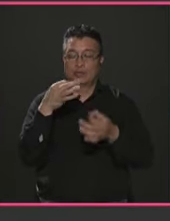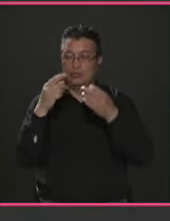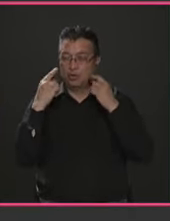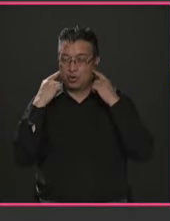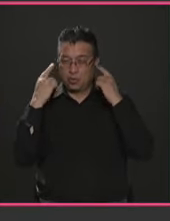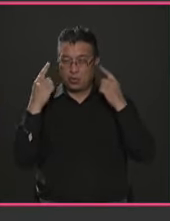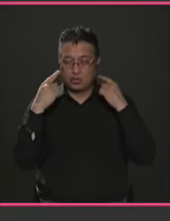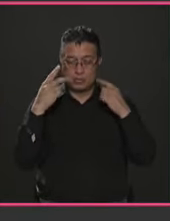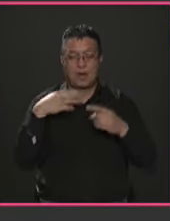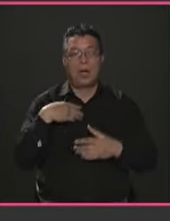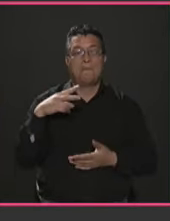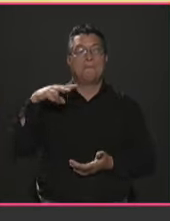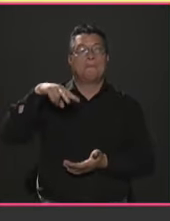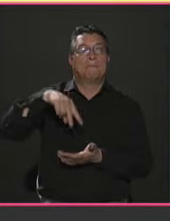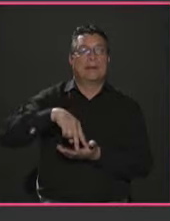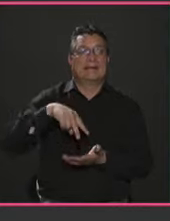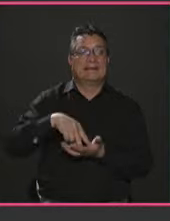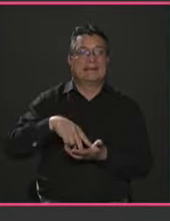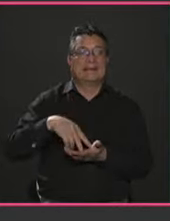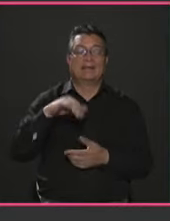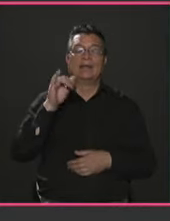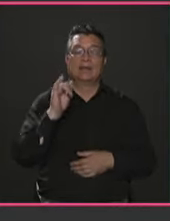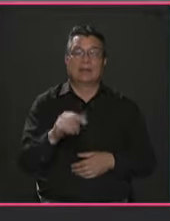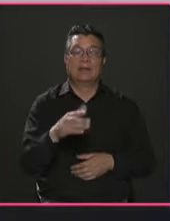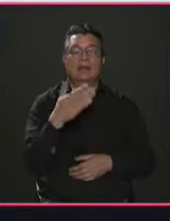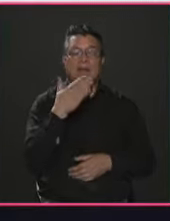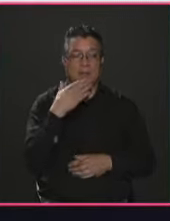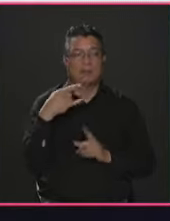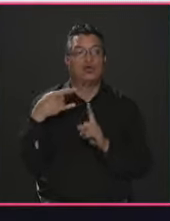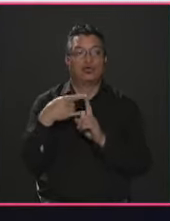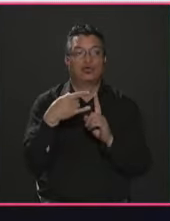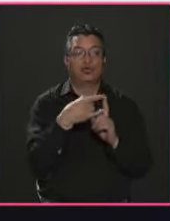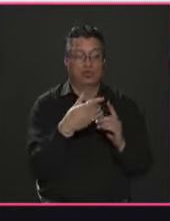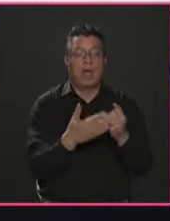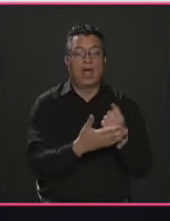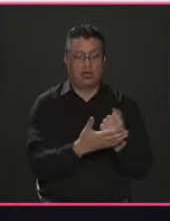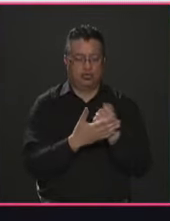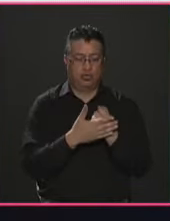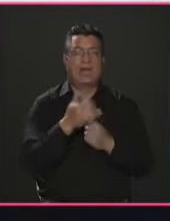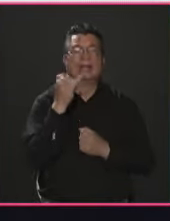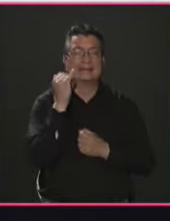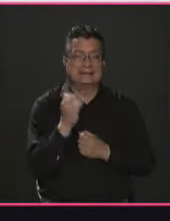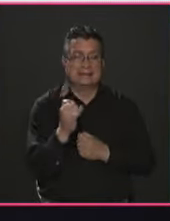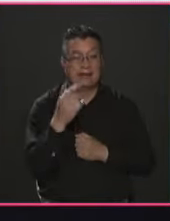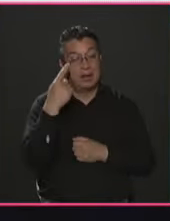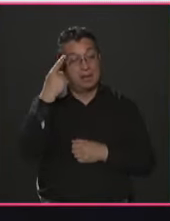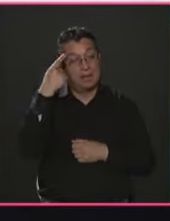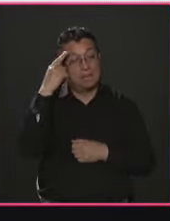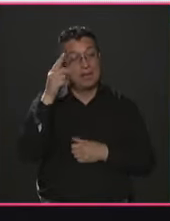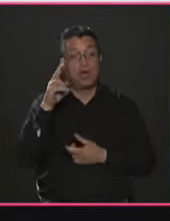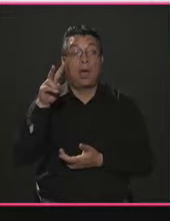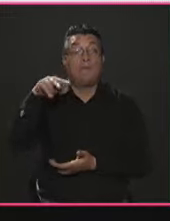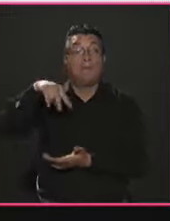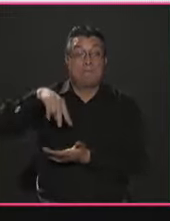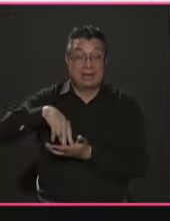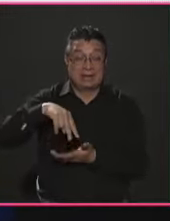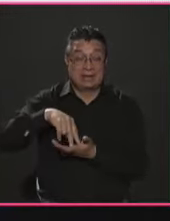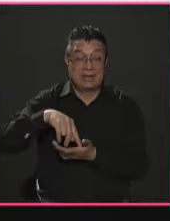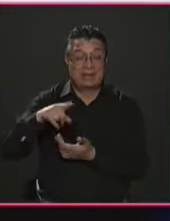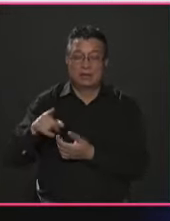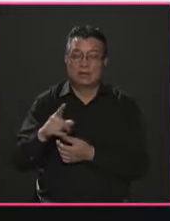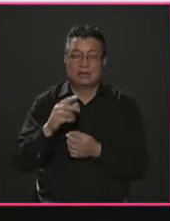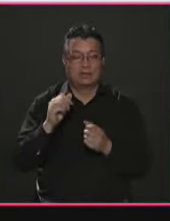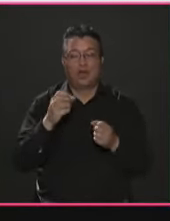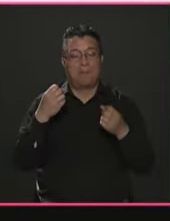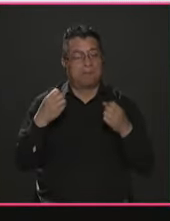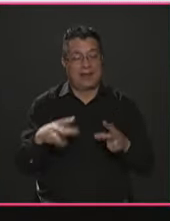día presente y creo que zoom también nos ayuda pero el la idea de estar presencialmente no es algo que